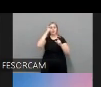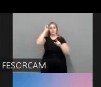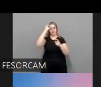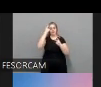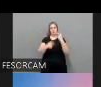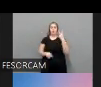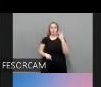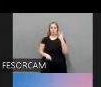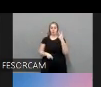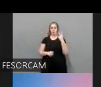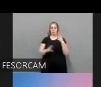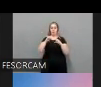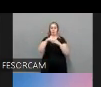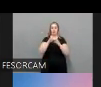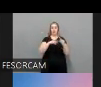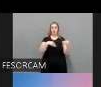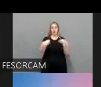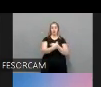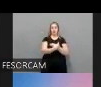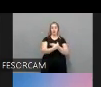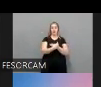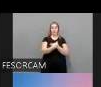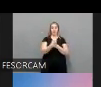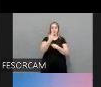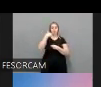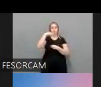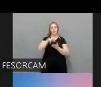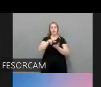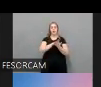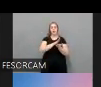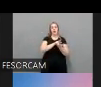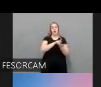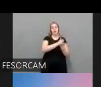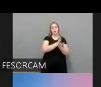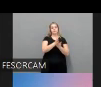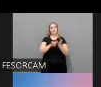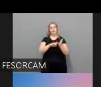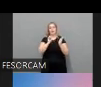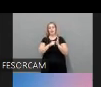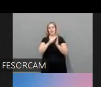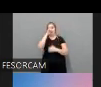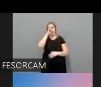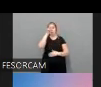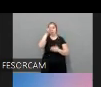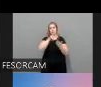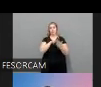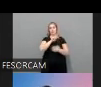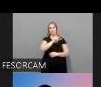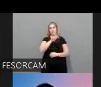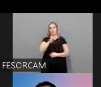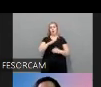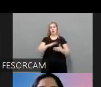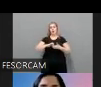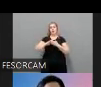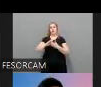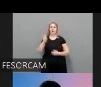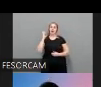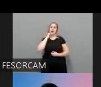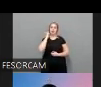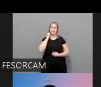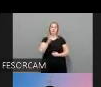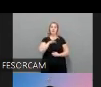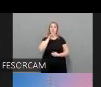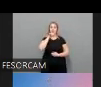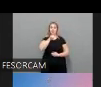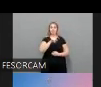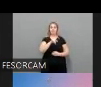aparece en el documento Reconocer la comunicación aumentativa y alternativa en la ley de 2022 de Confederación Aspace, porque además este